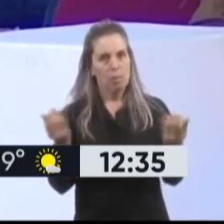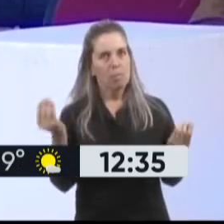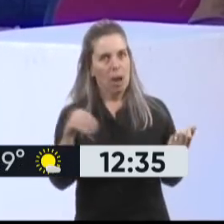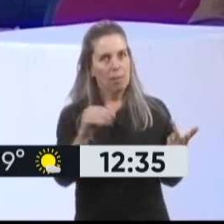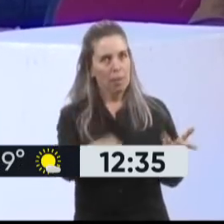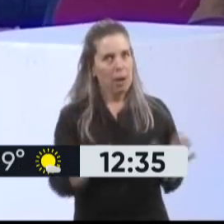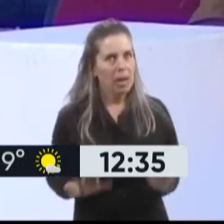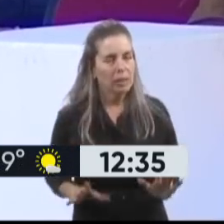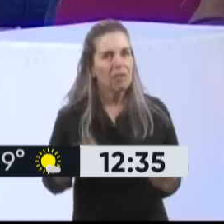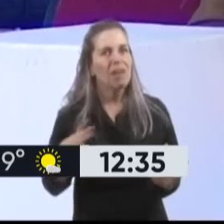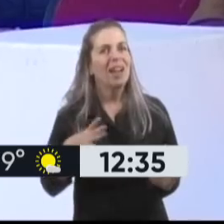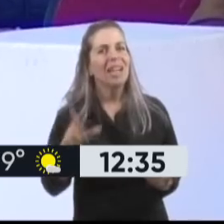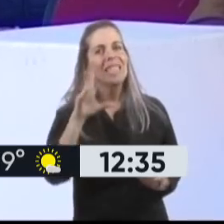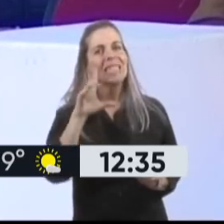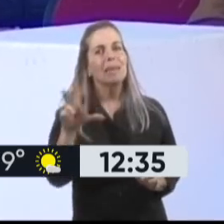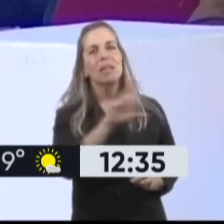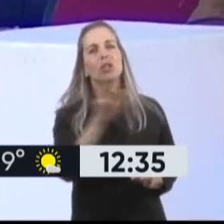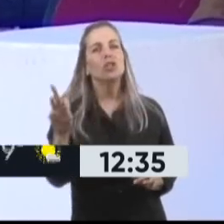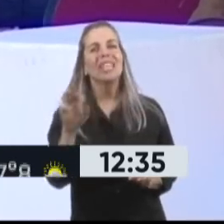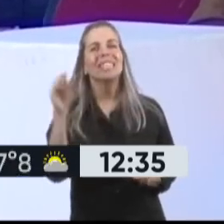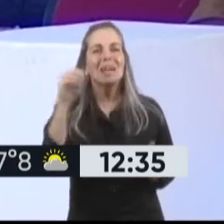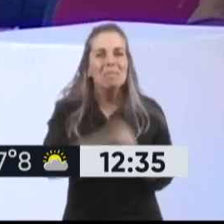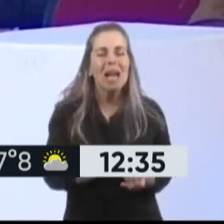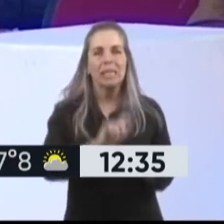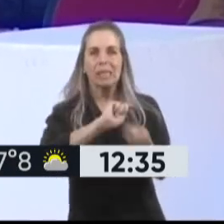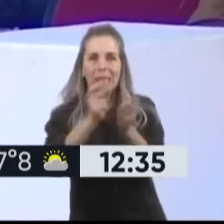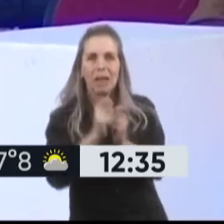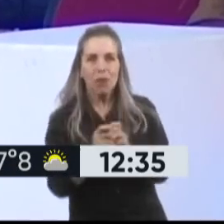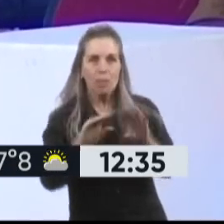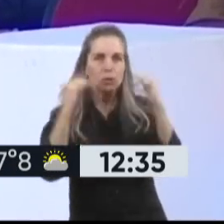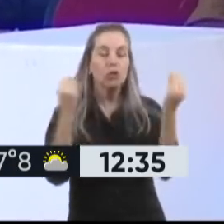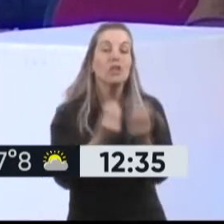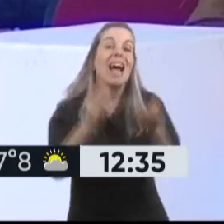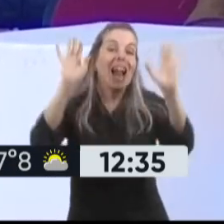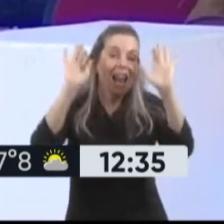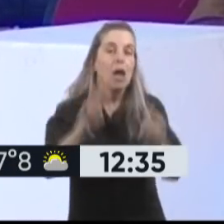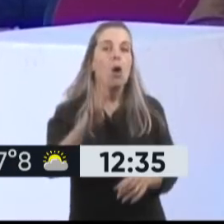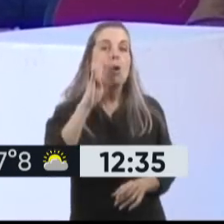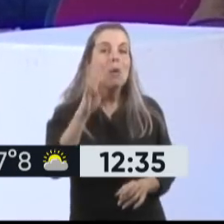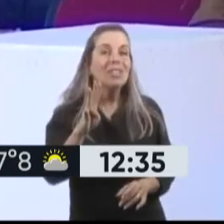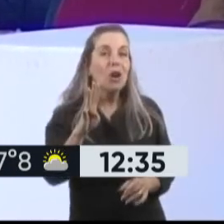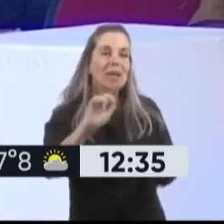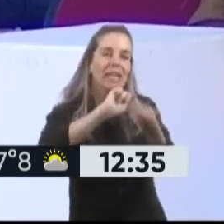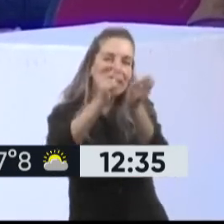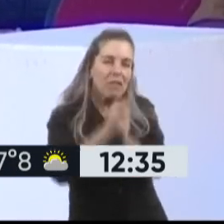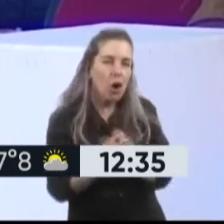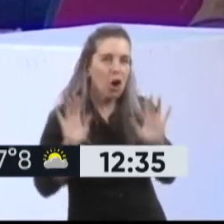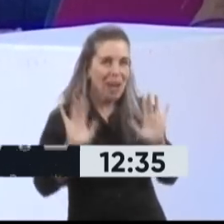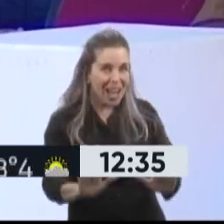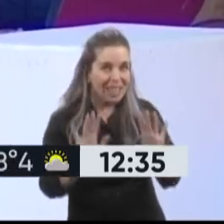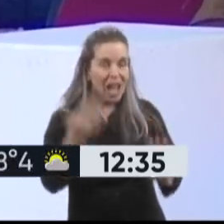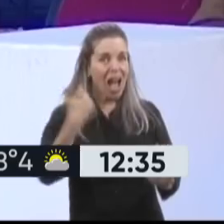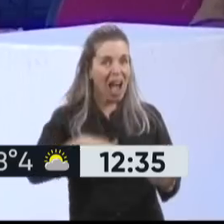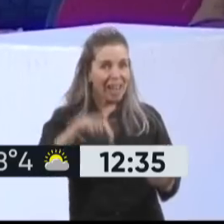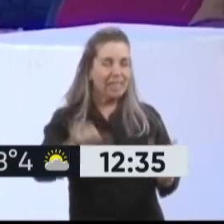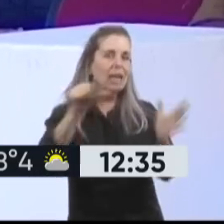pendientes 3.200 reformas más, es decir, vamos a hacer 4.000 reformas estructurales y haremos de Argentina el país más